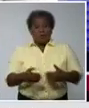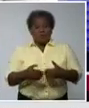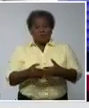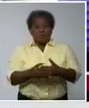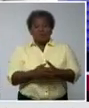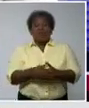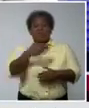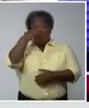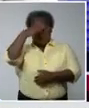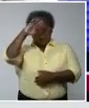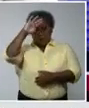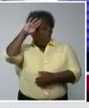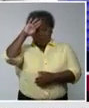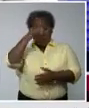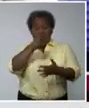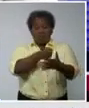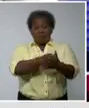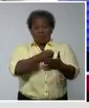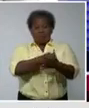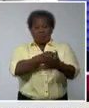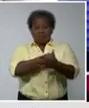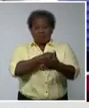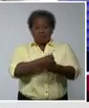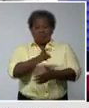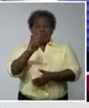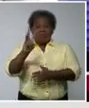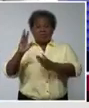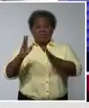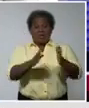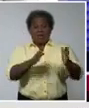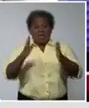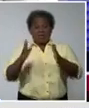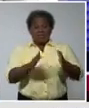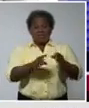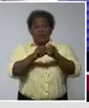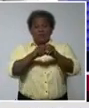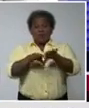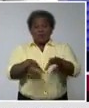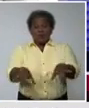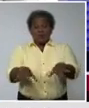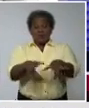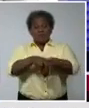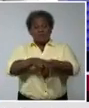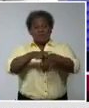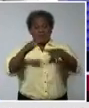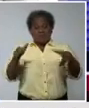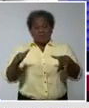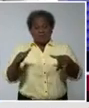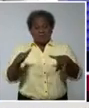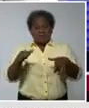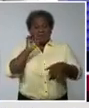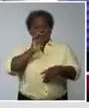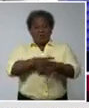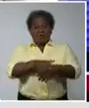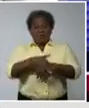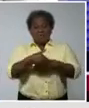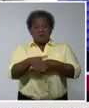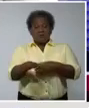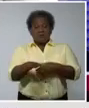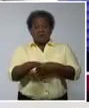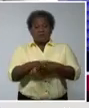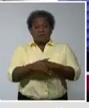Cuba enfrenta la tercera etapa de contagio más grande desde que iniciara